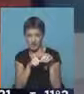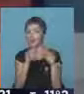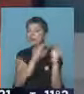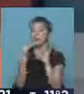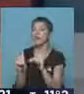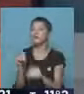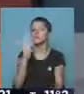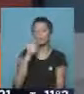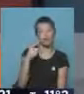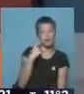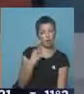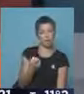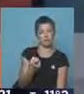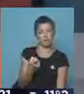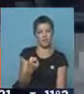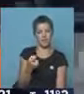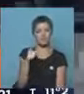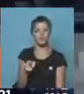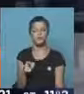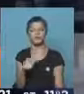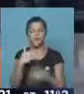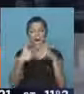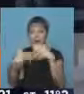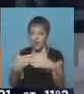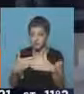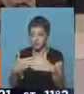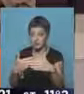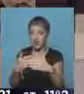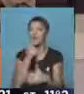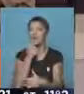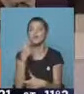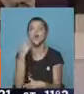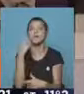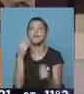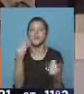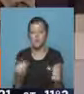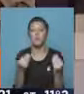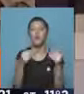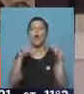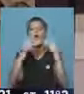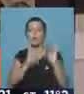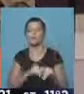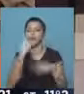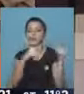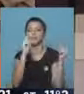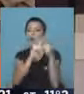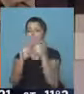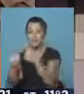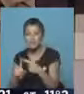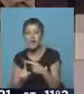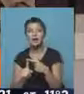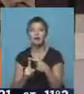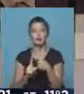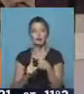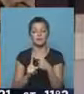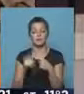Estados Unidos leyó bien y mandó a hacer una serie de avances, entre otros, aprendió a conectar computadoras en red, luego nació la abuela de Internet, ARPANET,